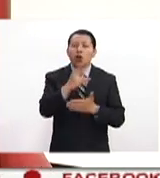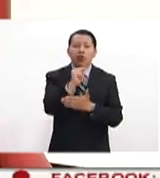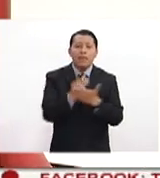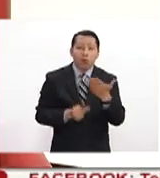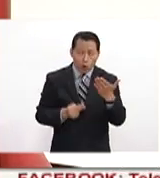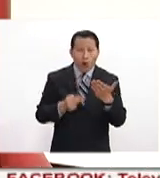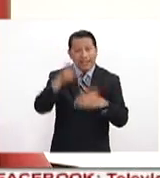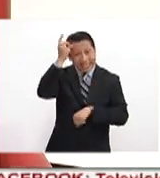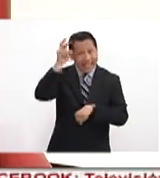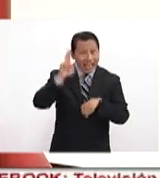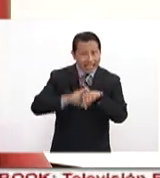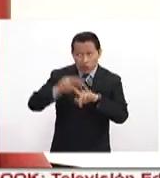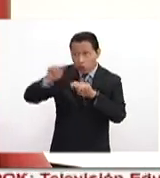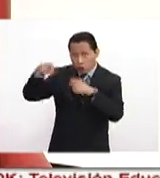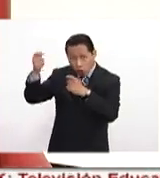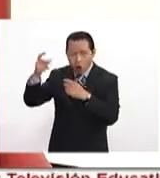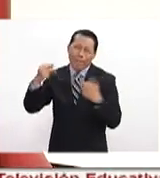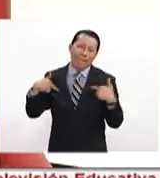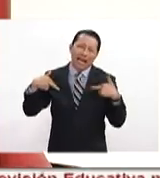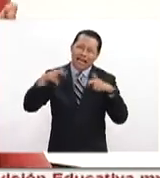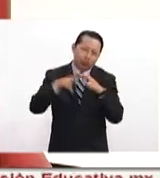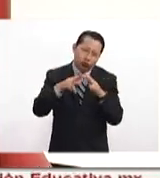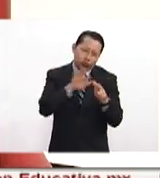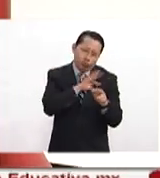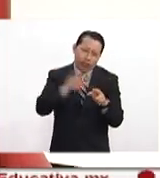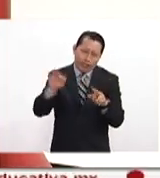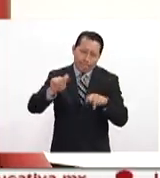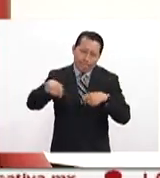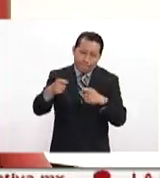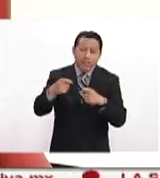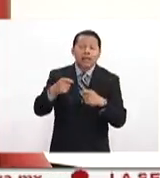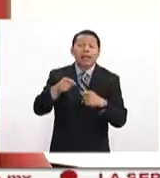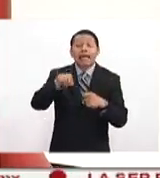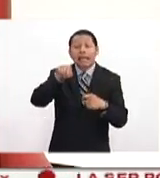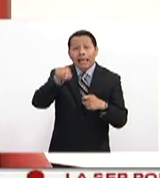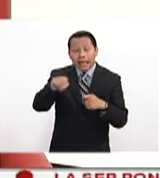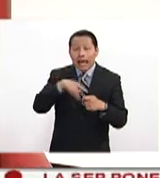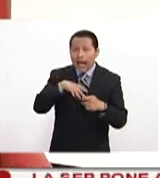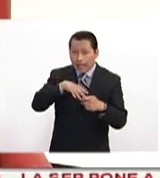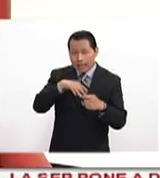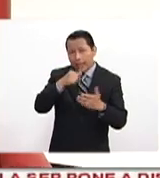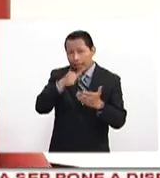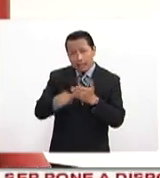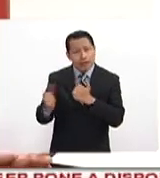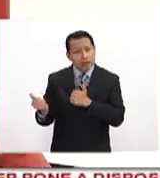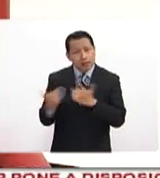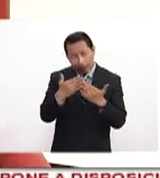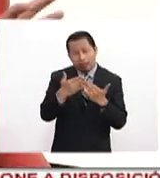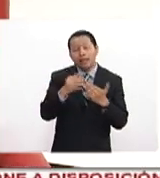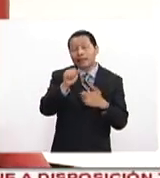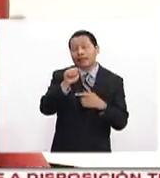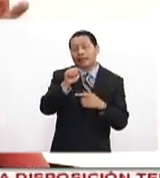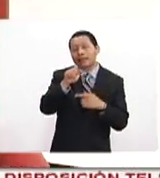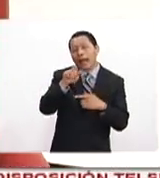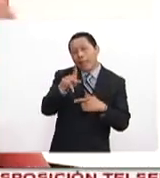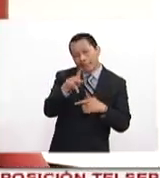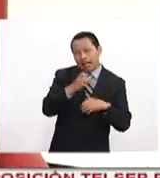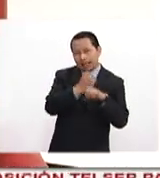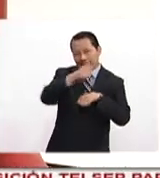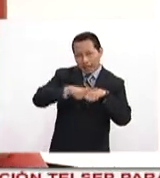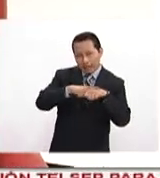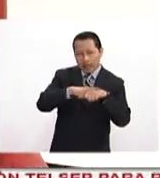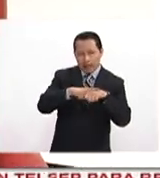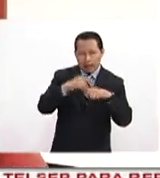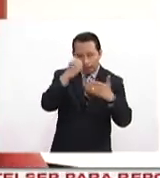entregarlo a su director o a su maestro de la escuela, que ellos lo mandan a la Secretaría de Educación Pública Estatal para que ahí se haga la primera